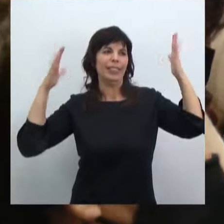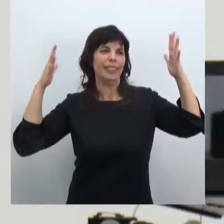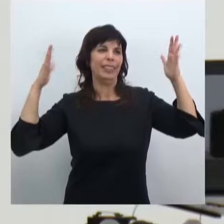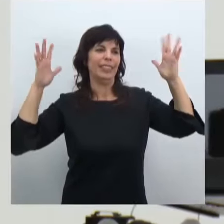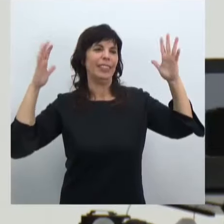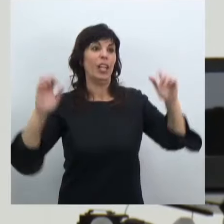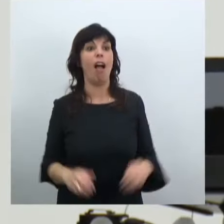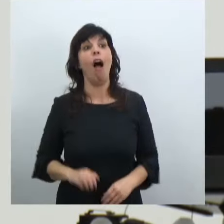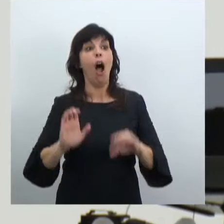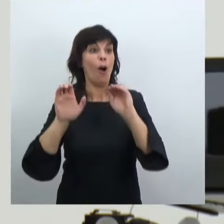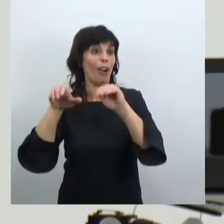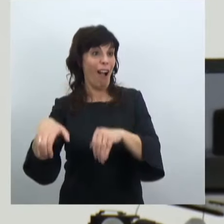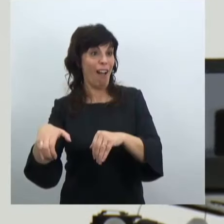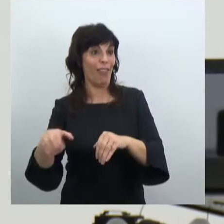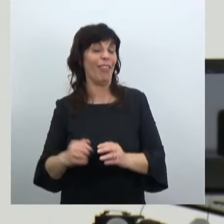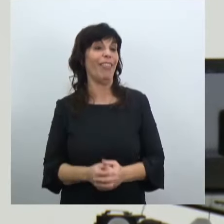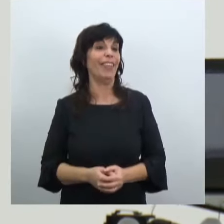la Frontera.